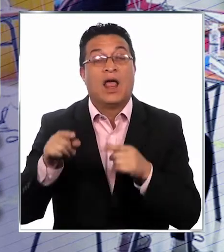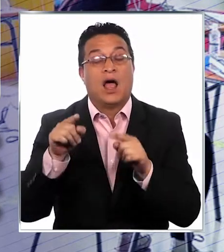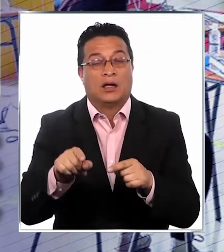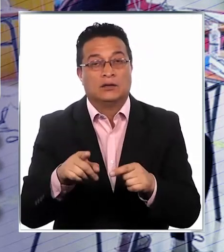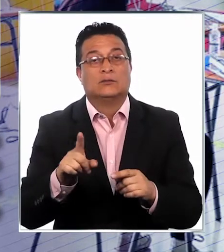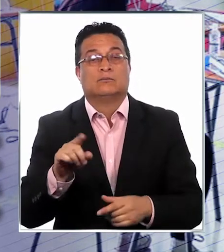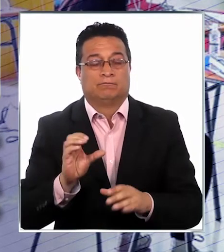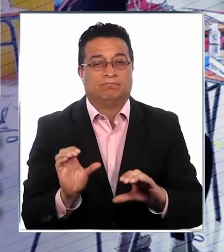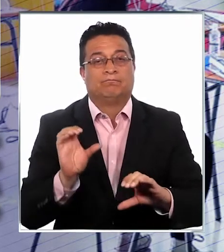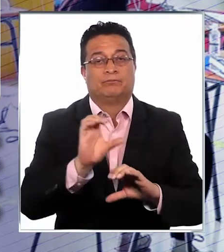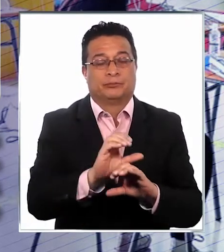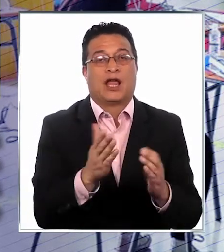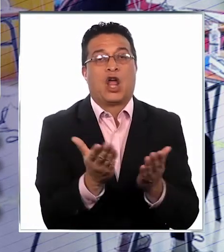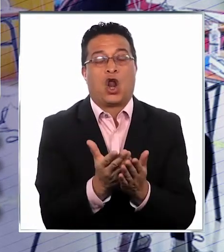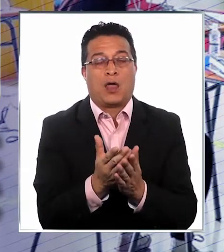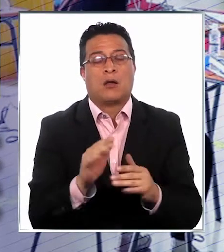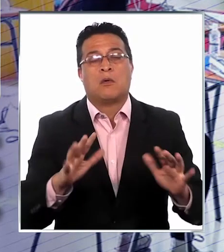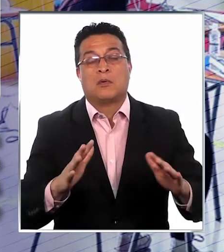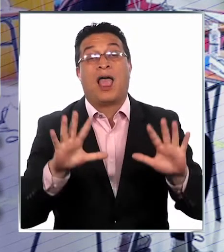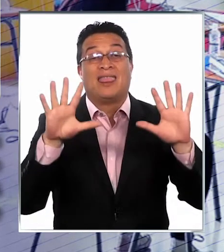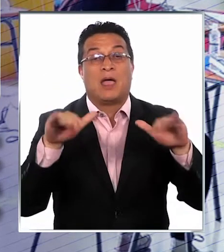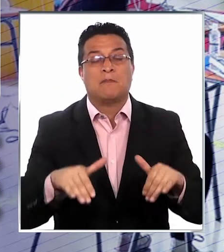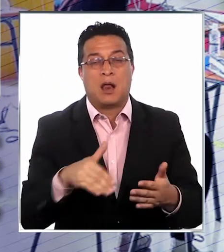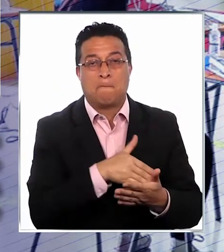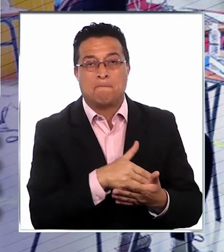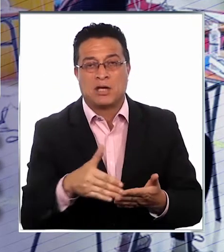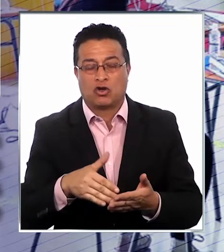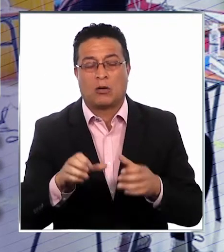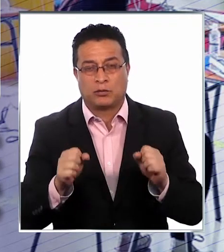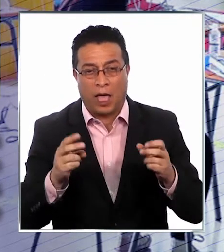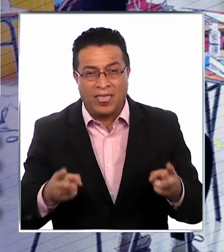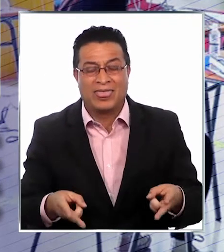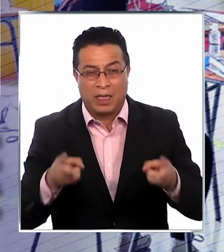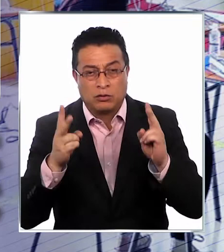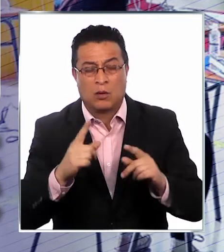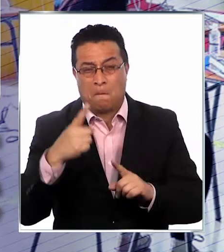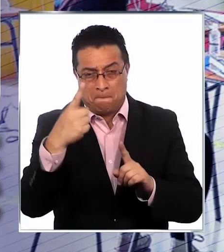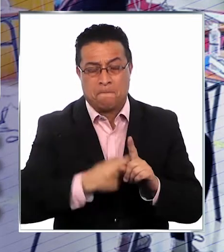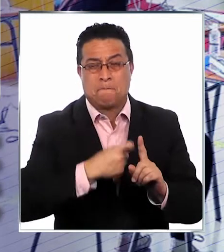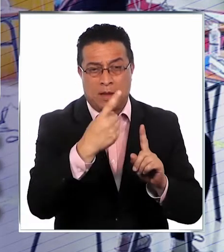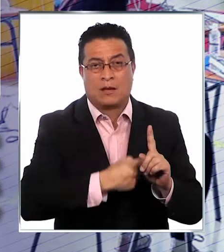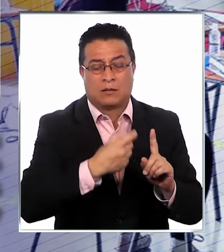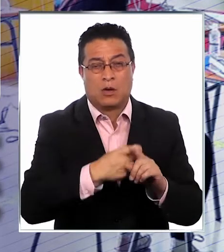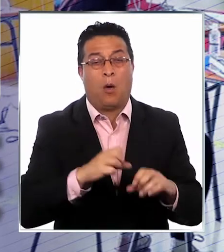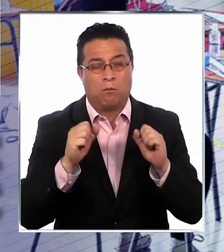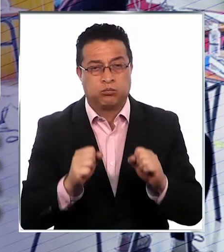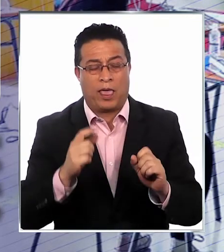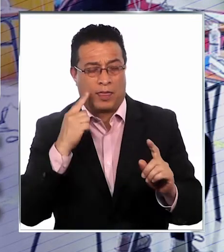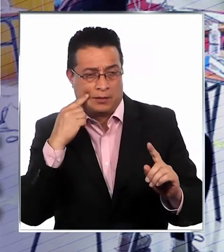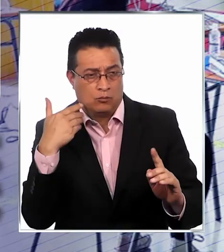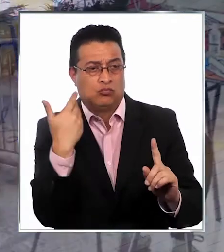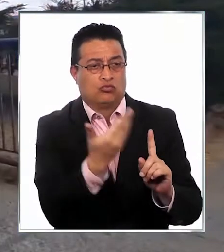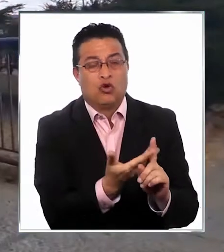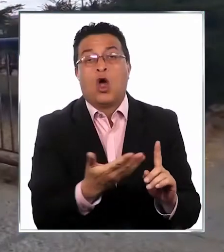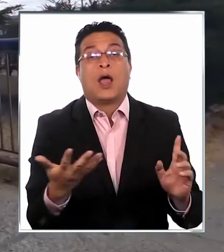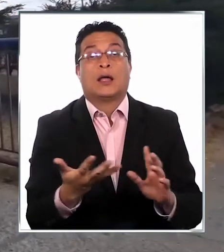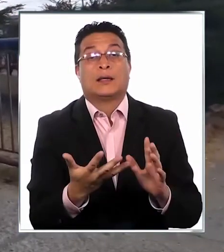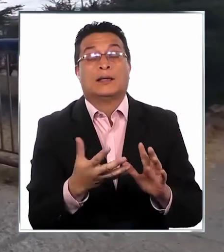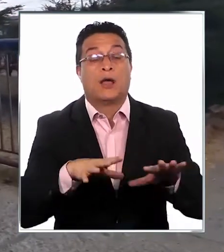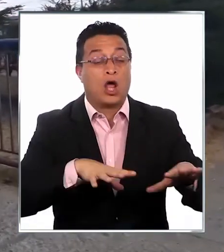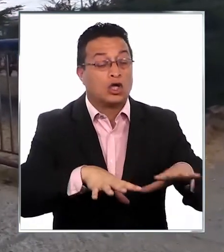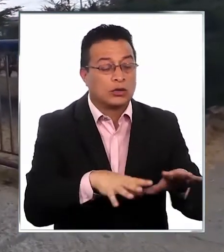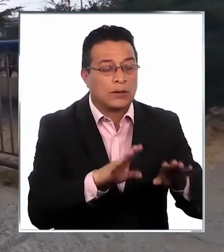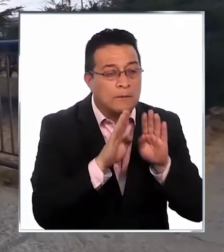subvención escolar preferencial. Son del orden de 10.000 millones de pesos que quedan disponibles todos los meses para que lo puedan destinar a artículos